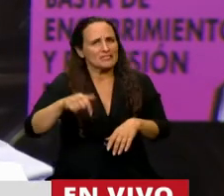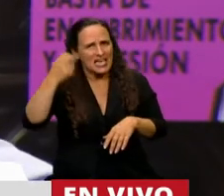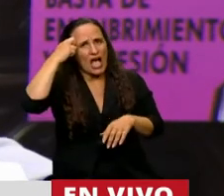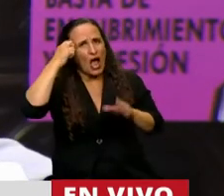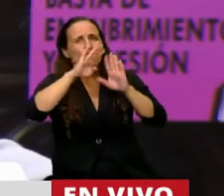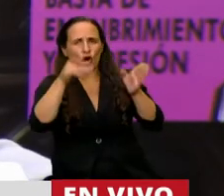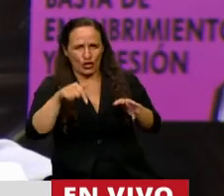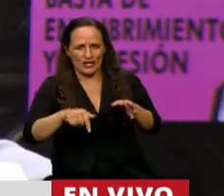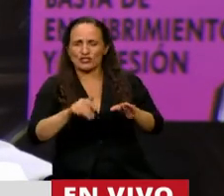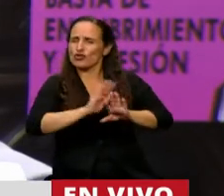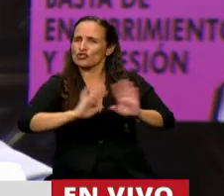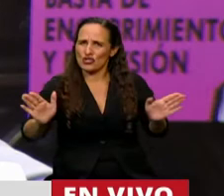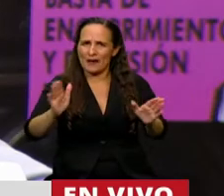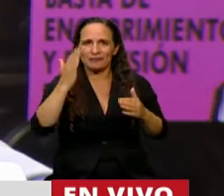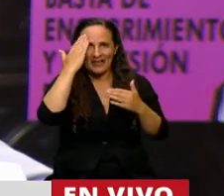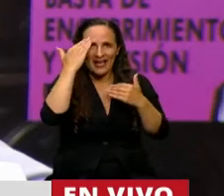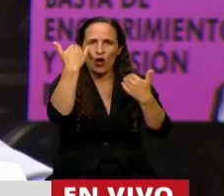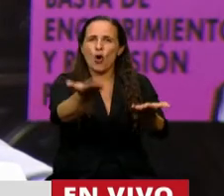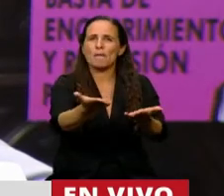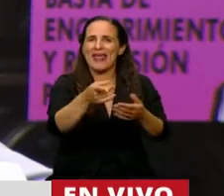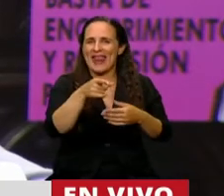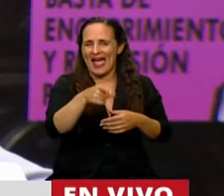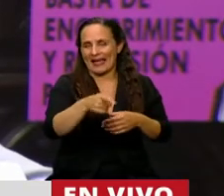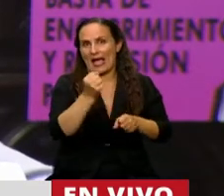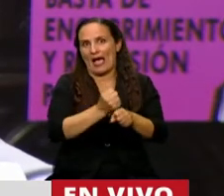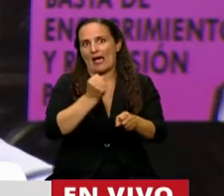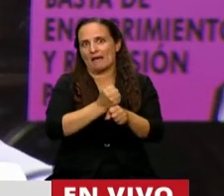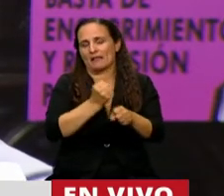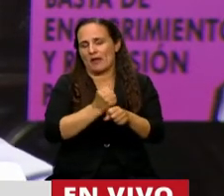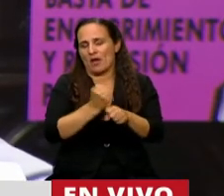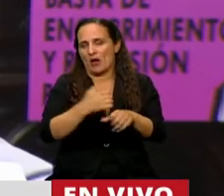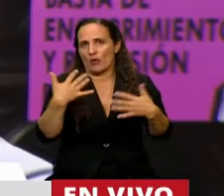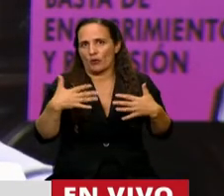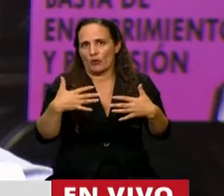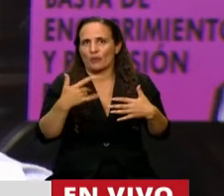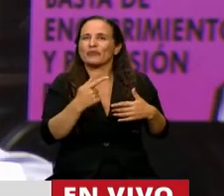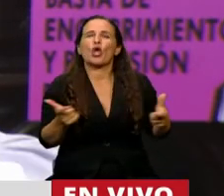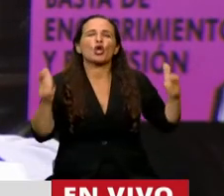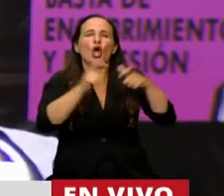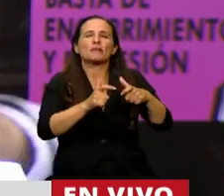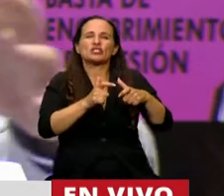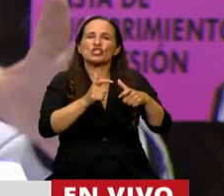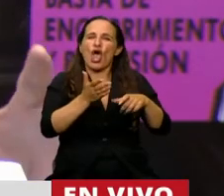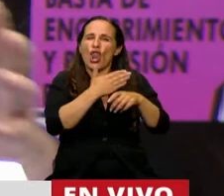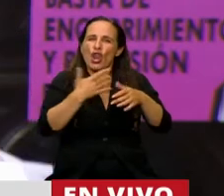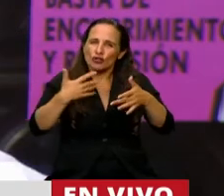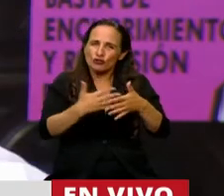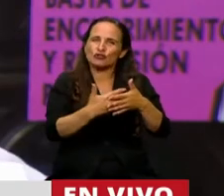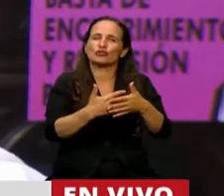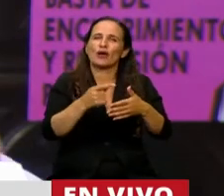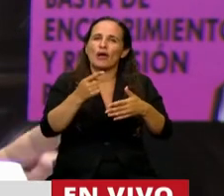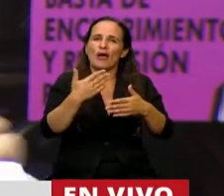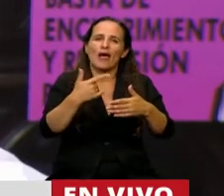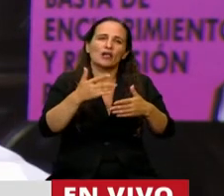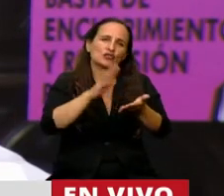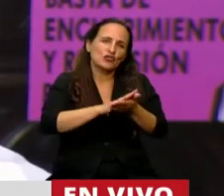ha fijado el homenaje a la labor enorme que realizara esa comisión que a lo largo de los años pudo establecer estos